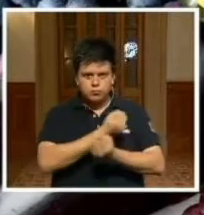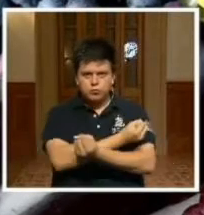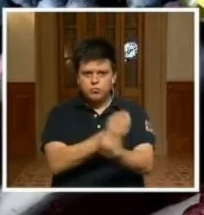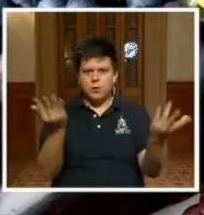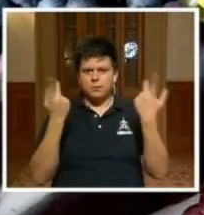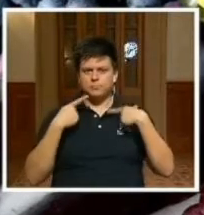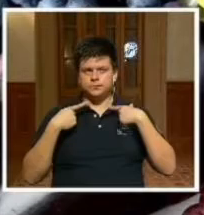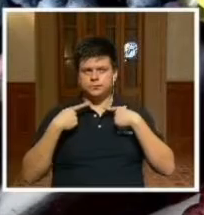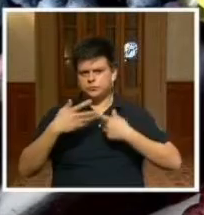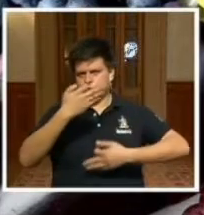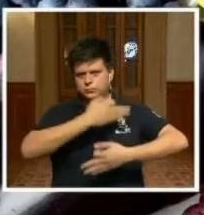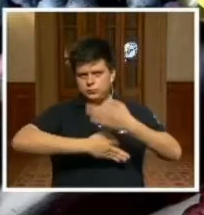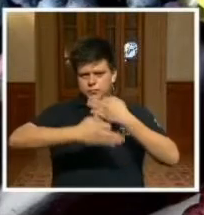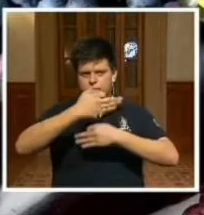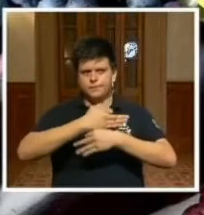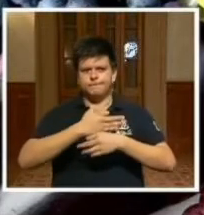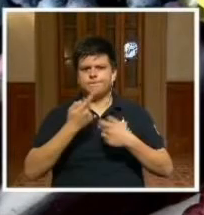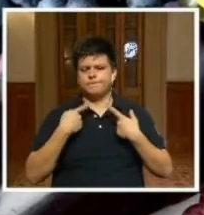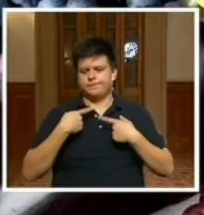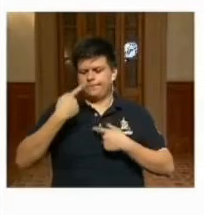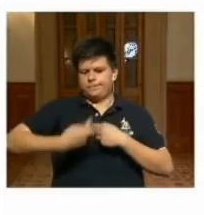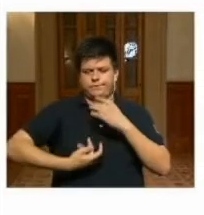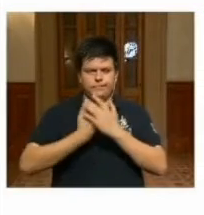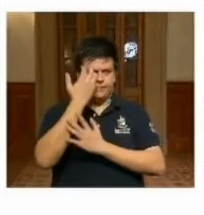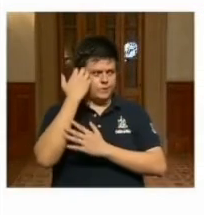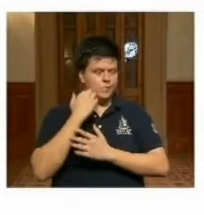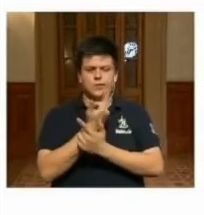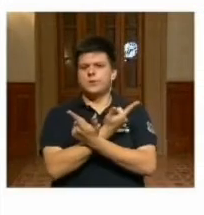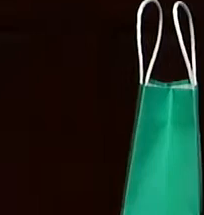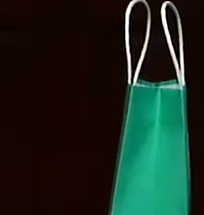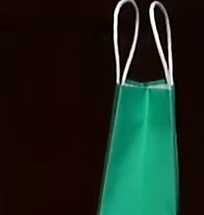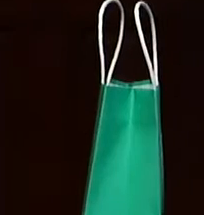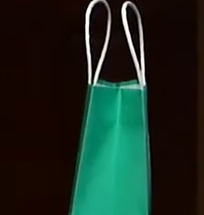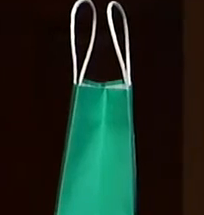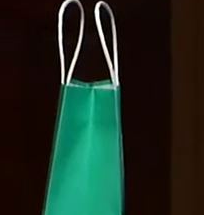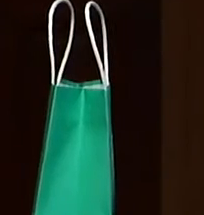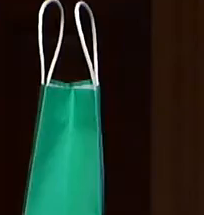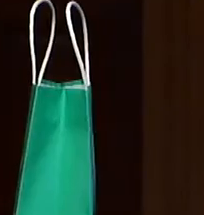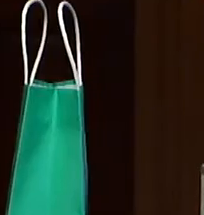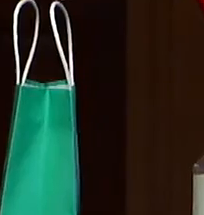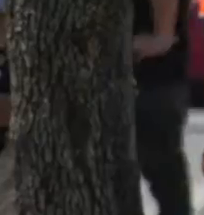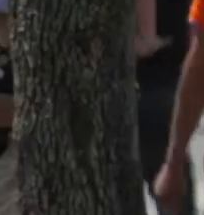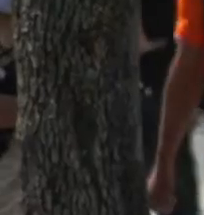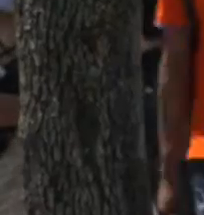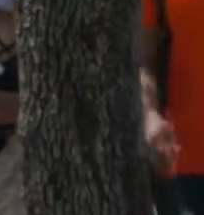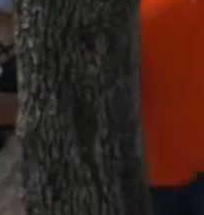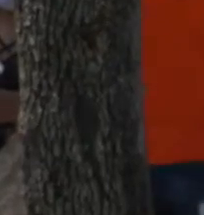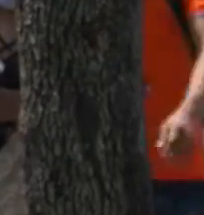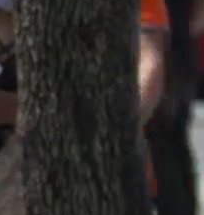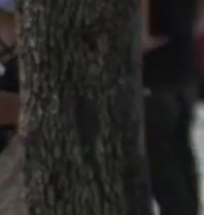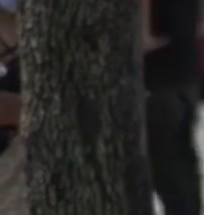para todos los pacientes de Nuevo León, para todas las personas de Nuevo León. El secretario de Salud señaló